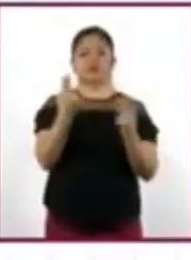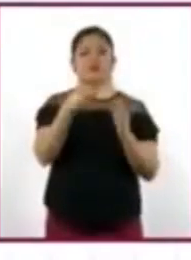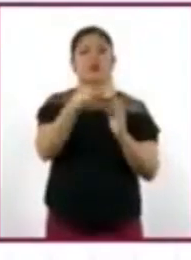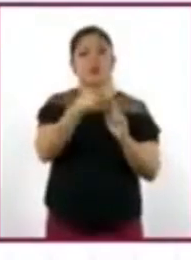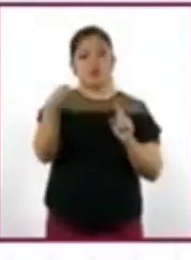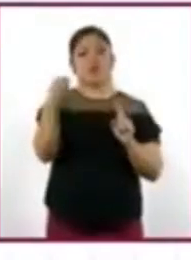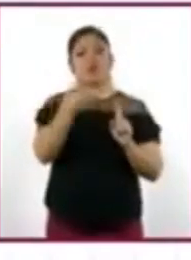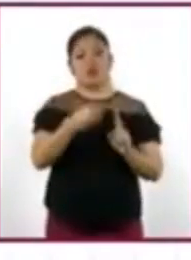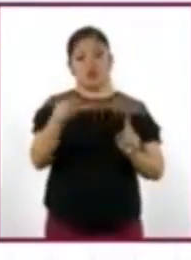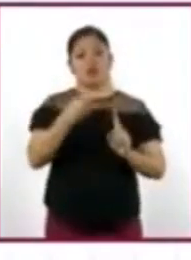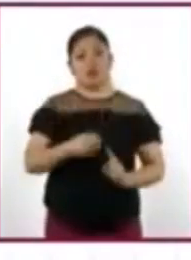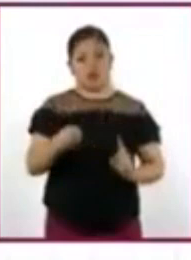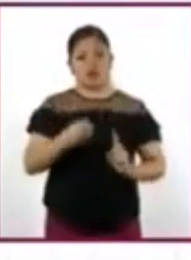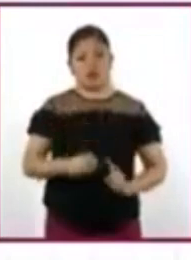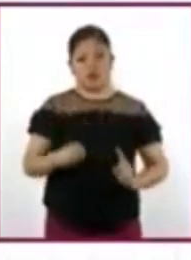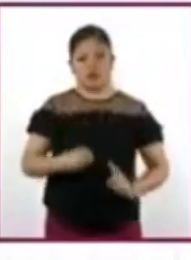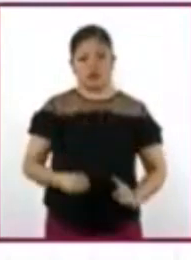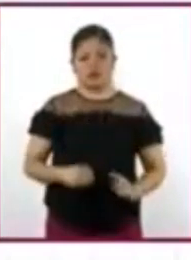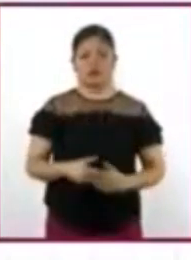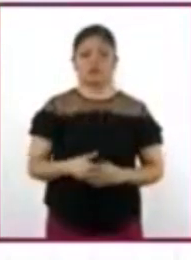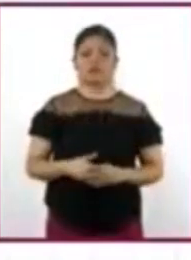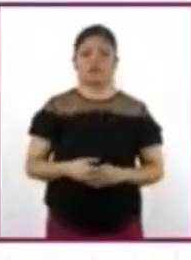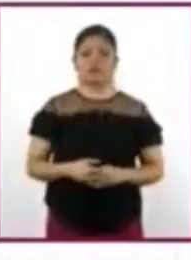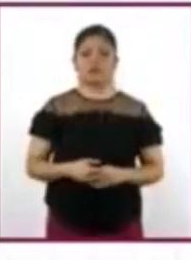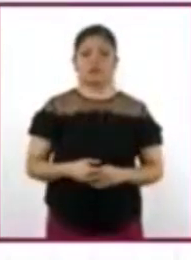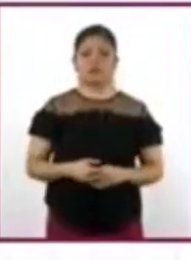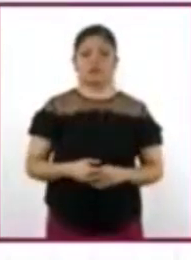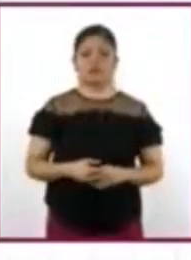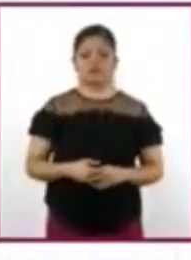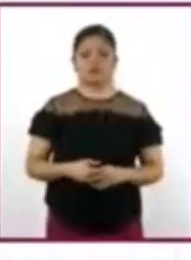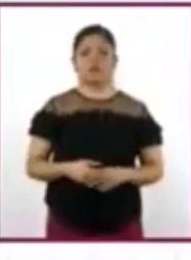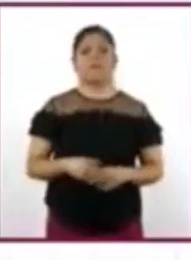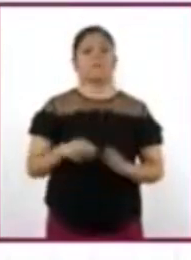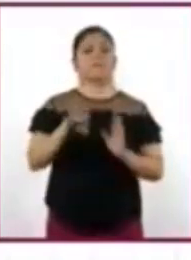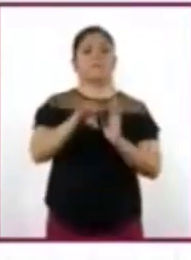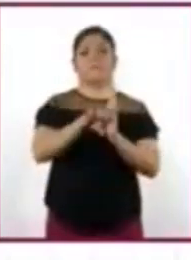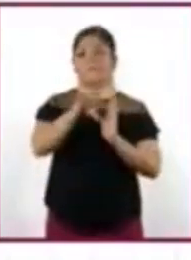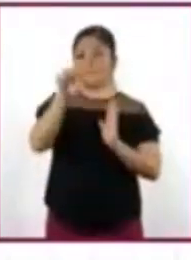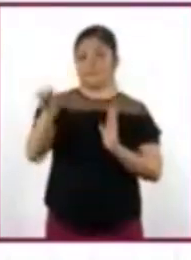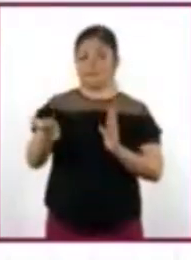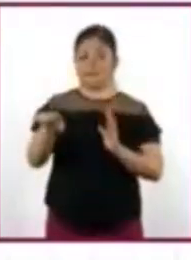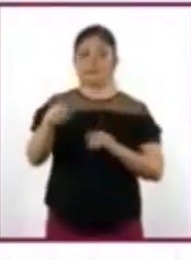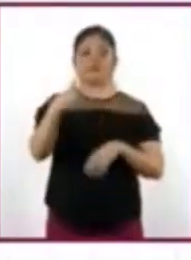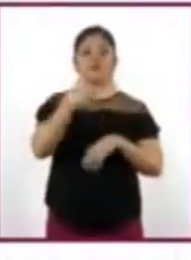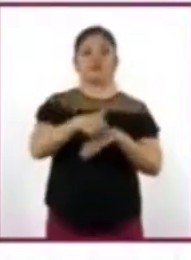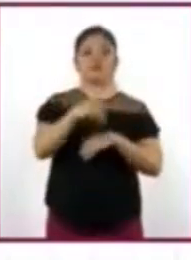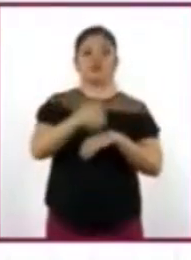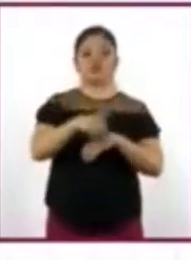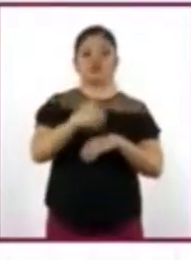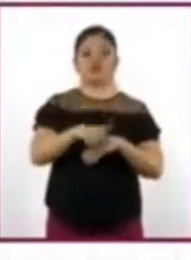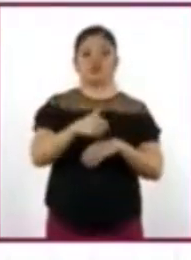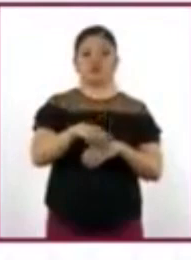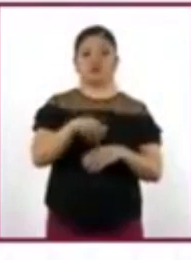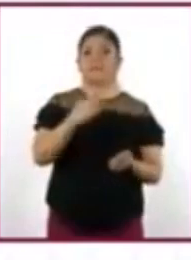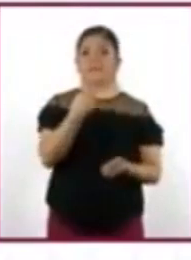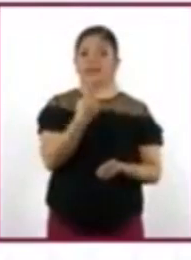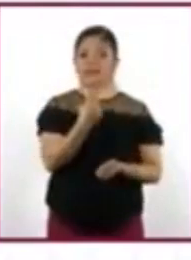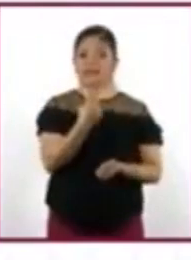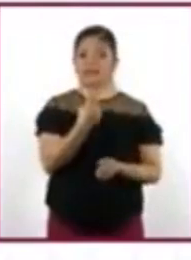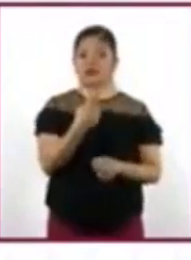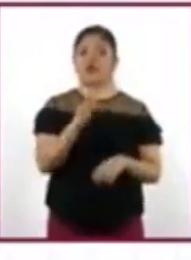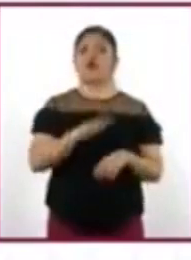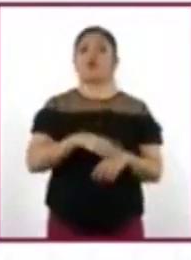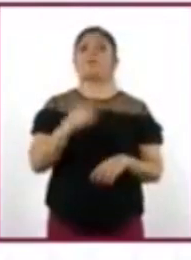escribir todos los términos anteriores a él. Por ejemplo, el número que ocupa el 25, porque es